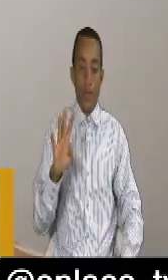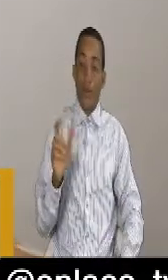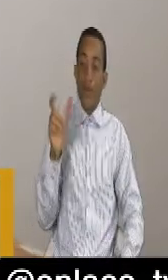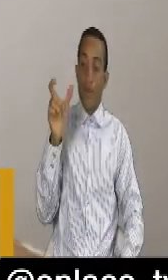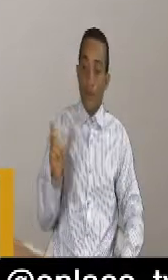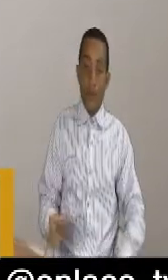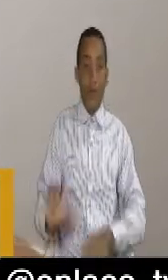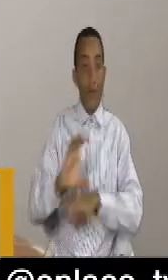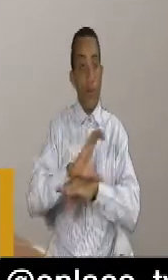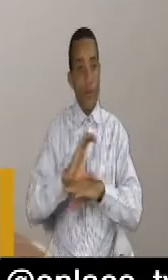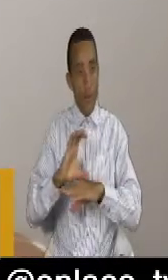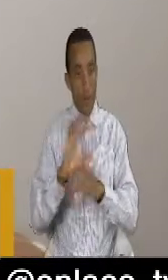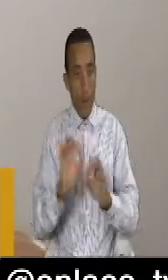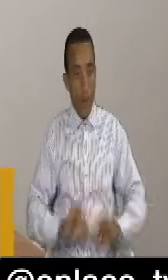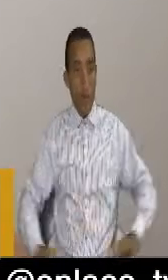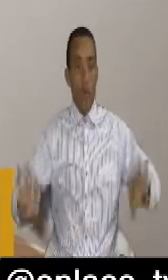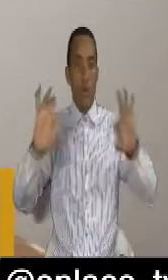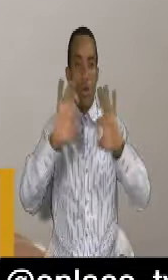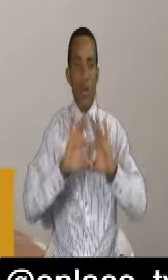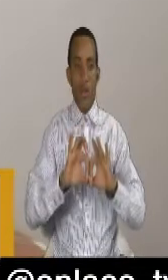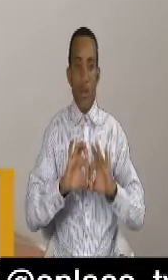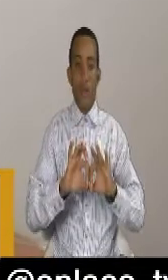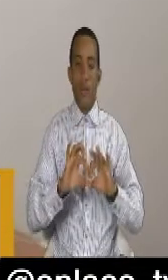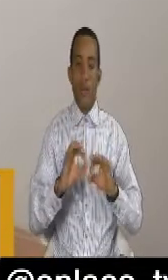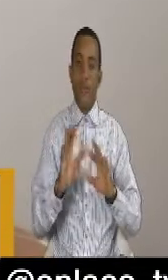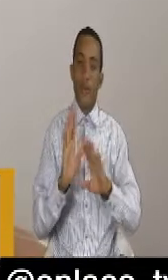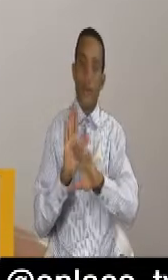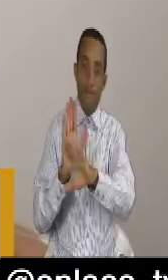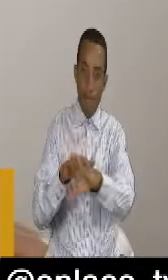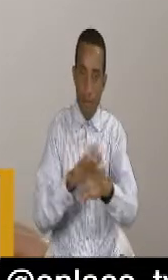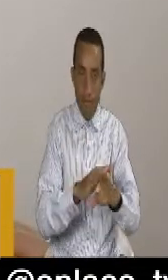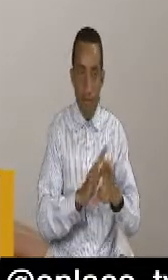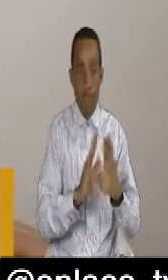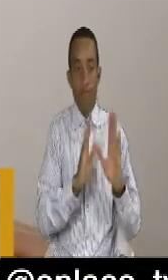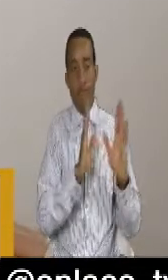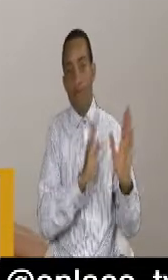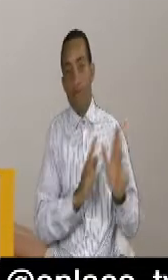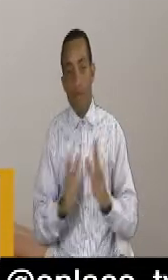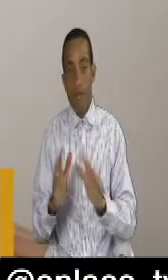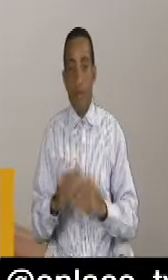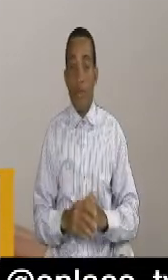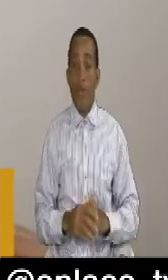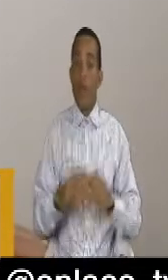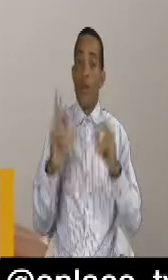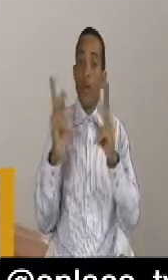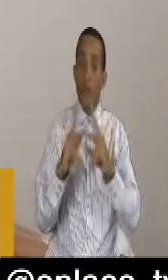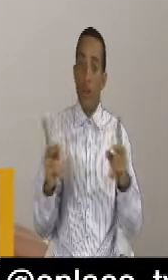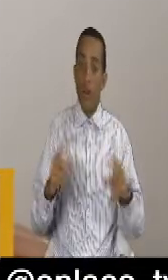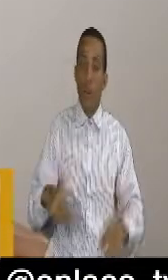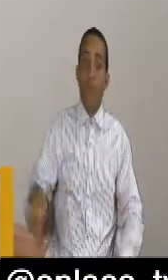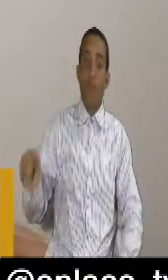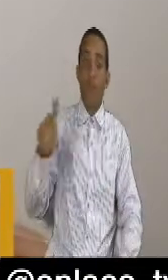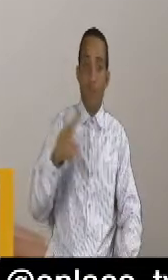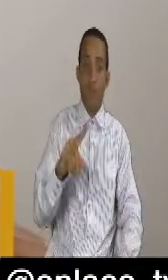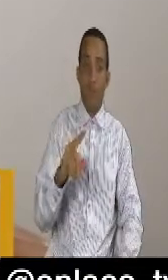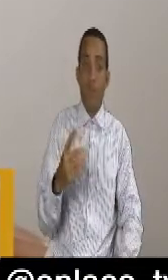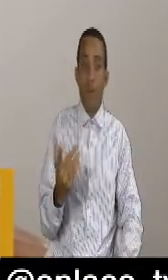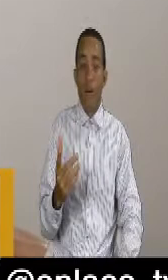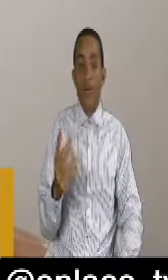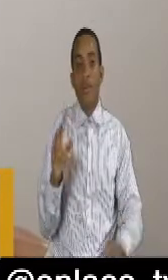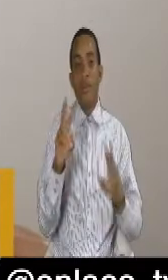importante de alguna manera llamar al orden a esas otras personas que rayan sobre el tema